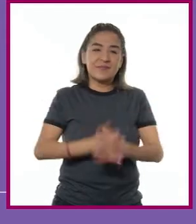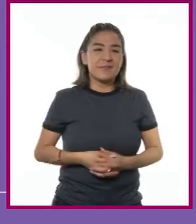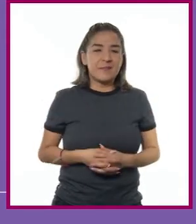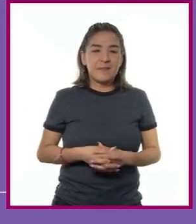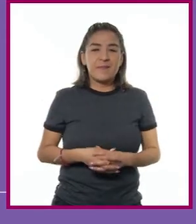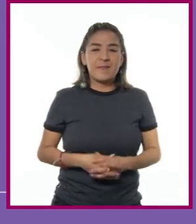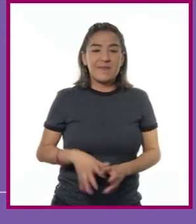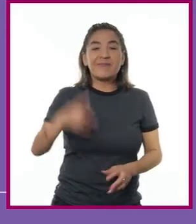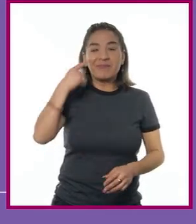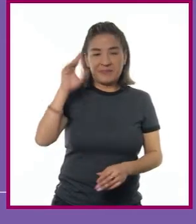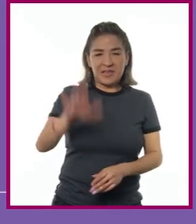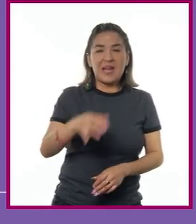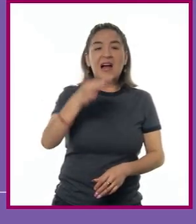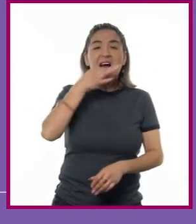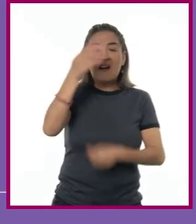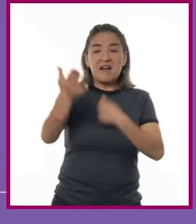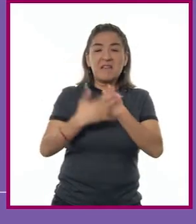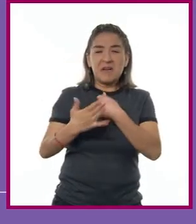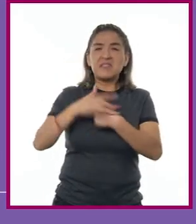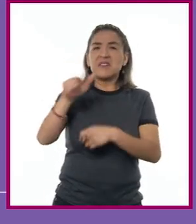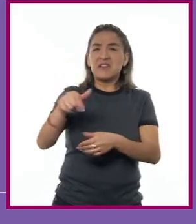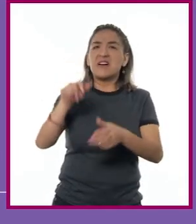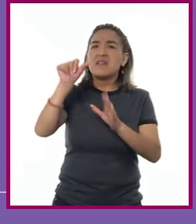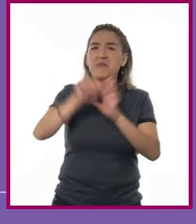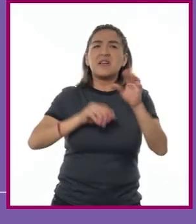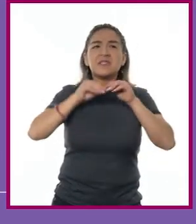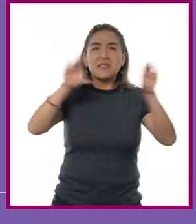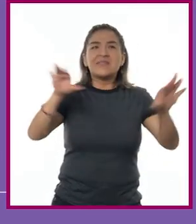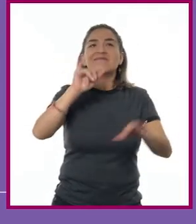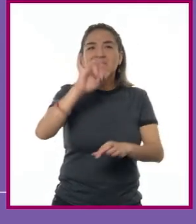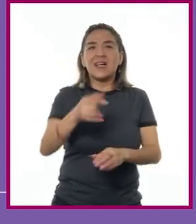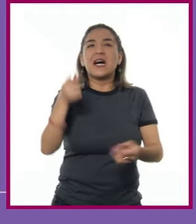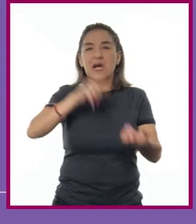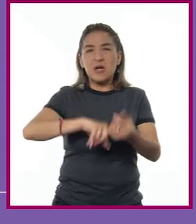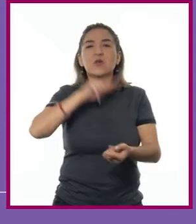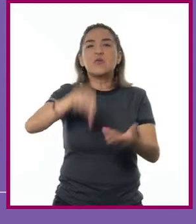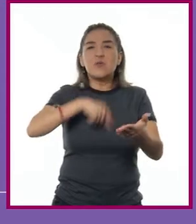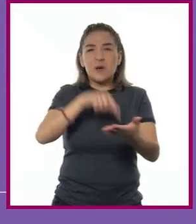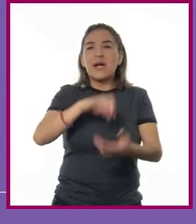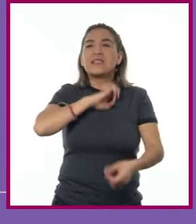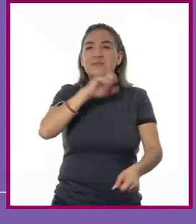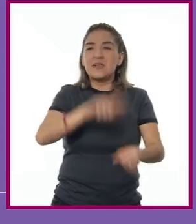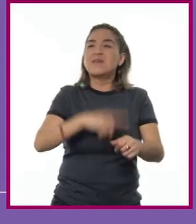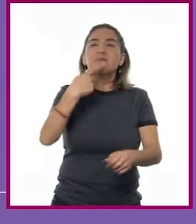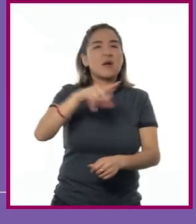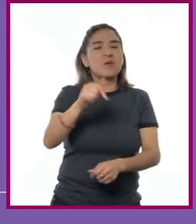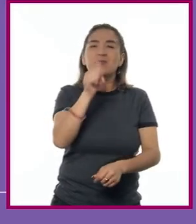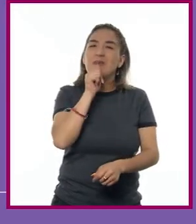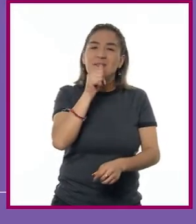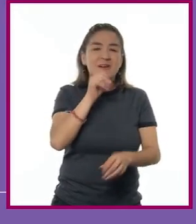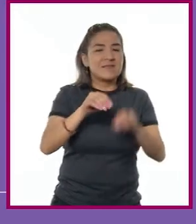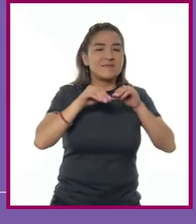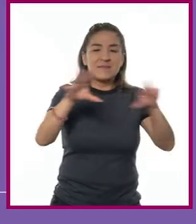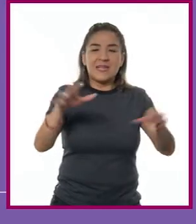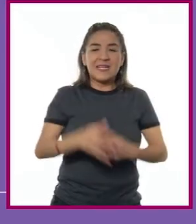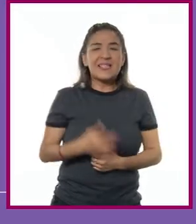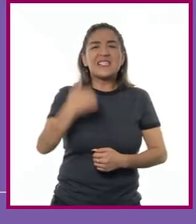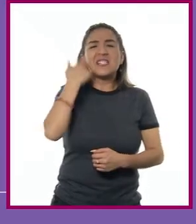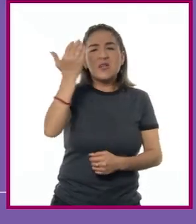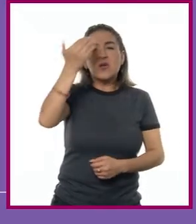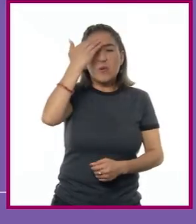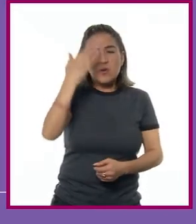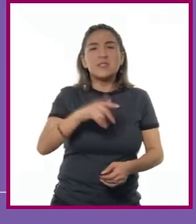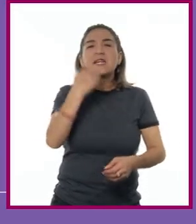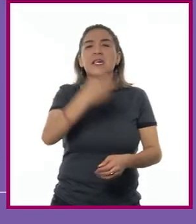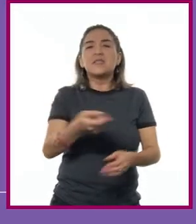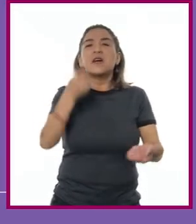lo anunciaron hace varios meses. Sí, se construyó un área especial, pero aún no se habilita. Queremos conocer la etapa en